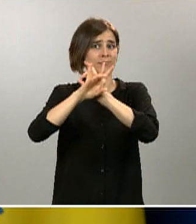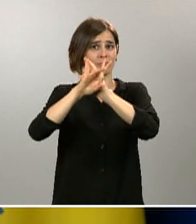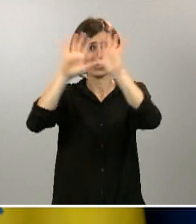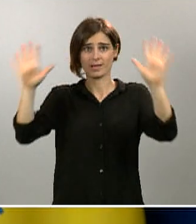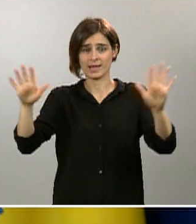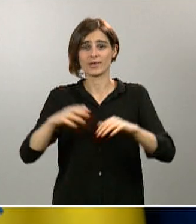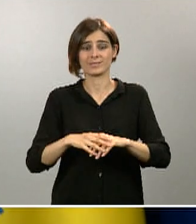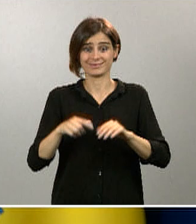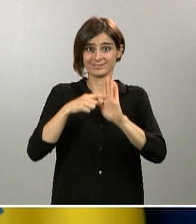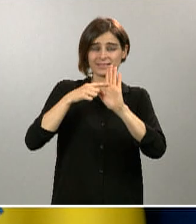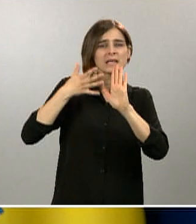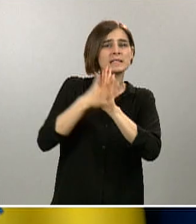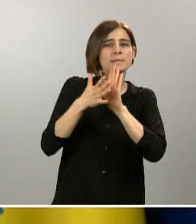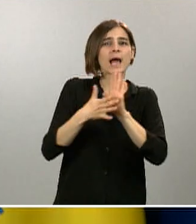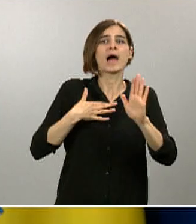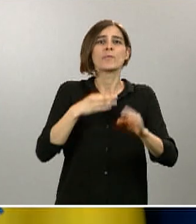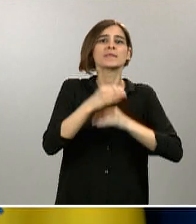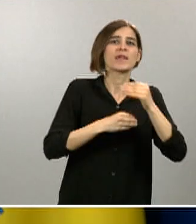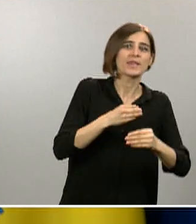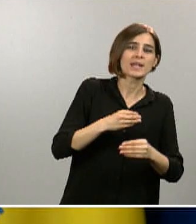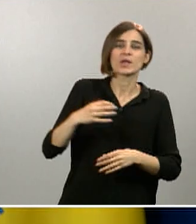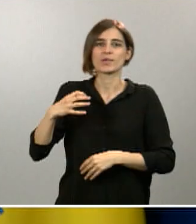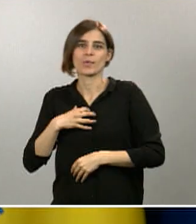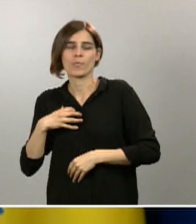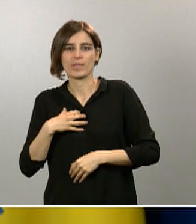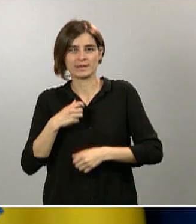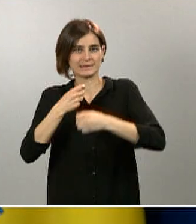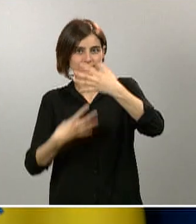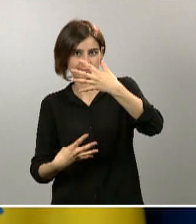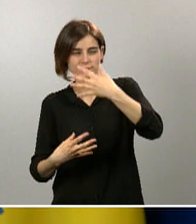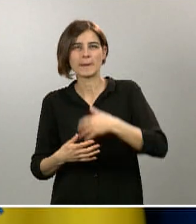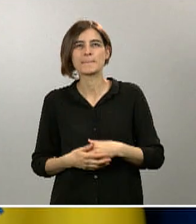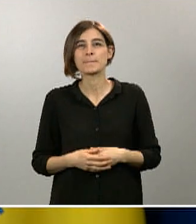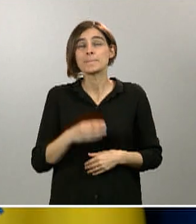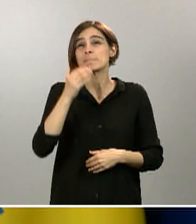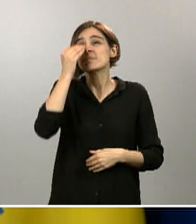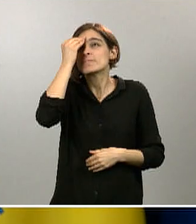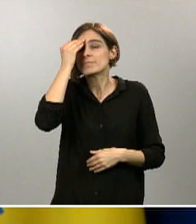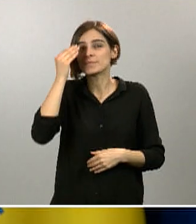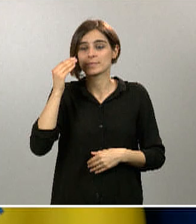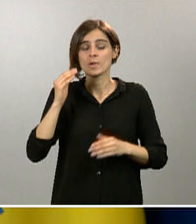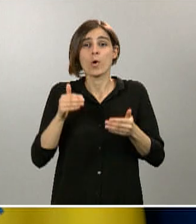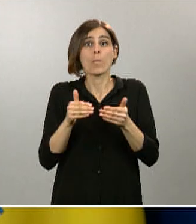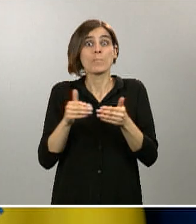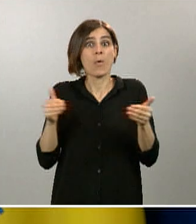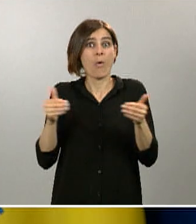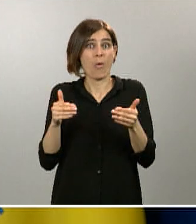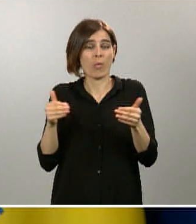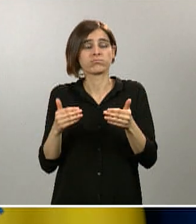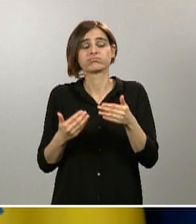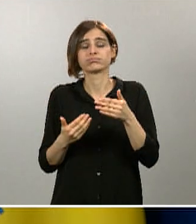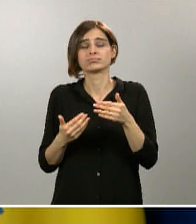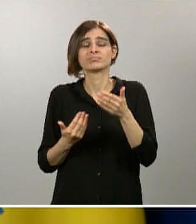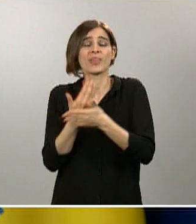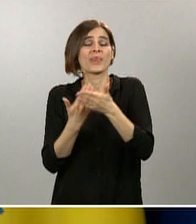hacer. Si no recuerdo mal, en un principio, en los primeros días, lo que hizo la Guardia